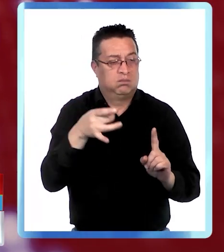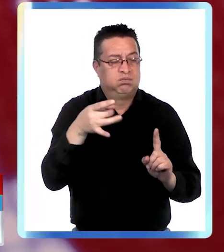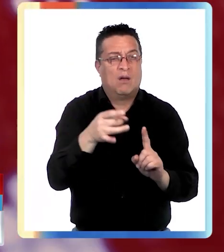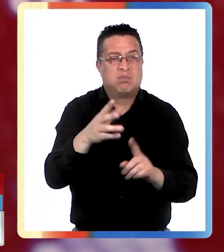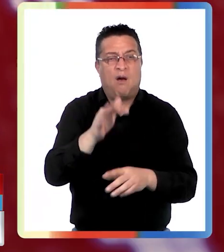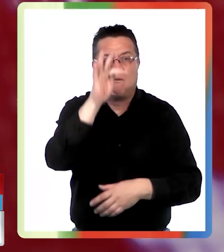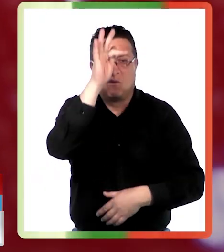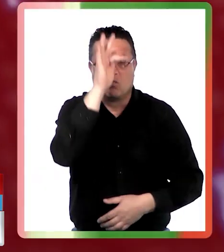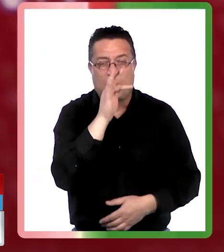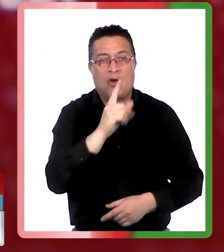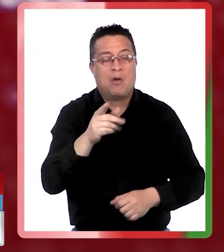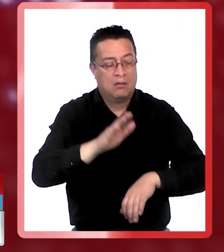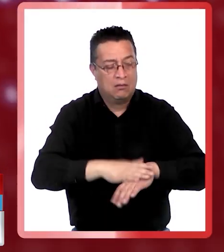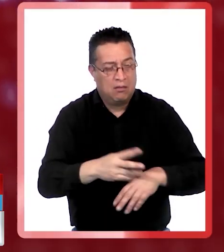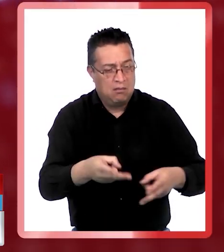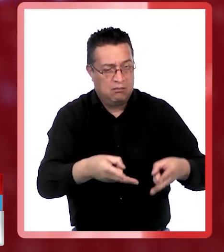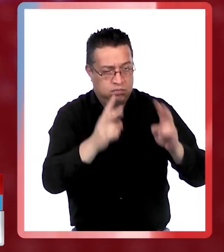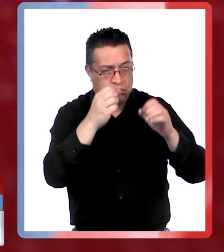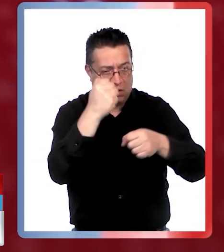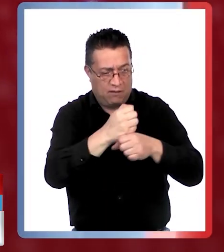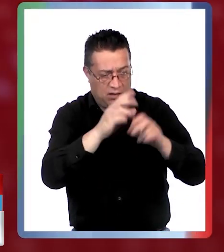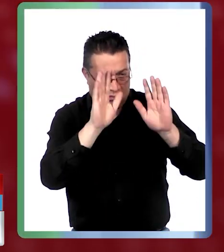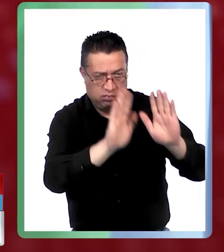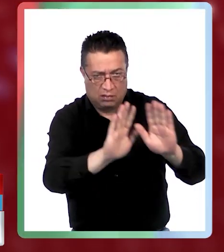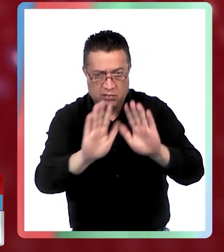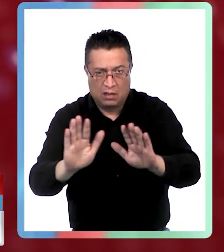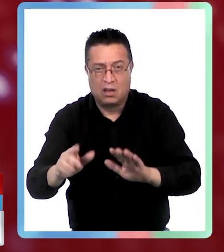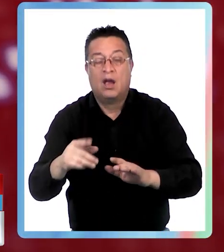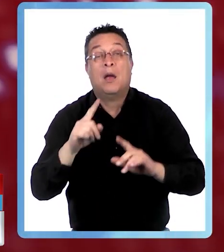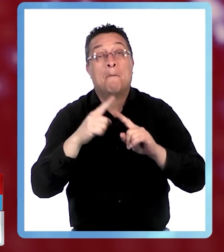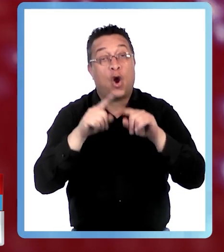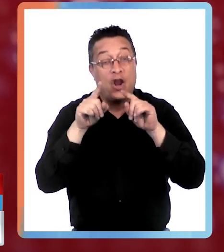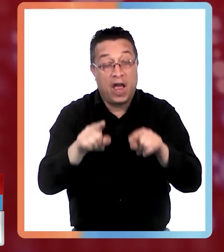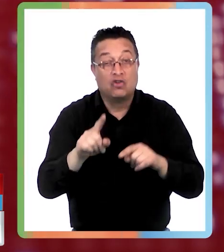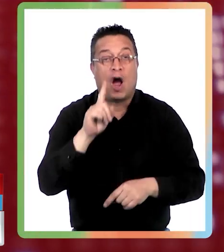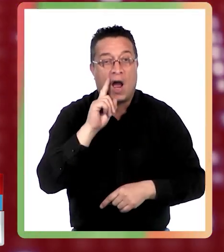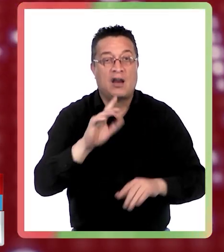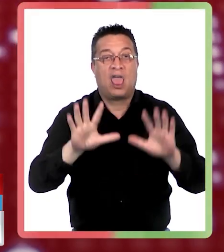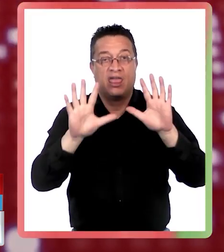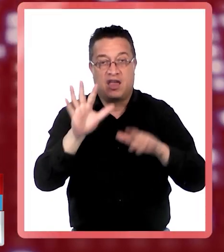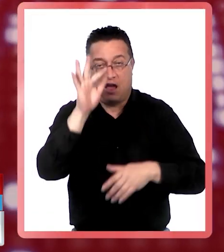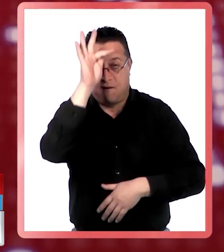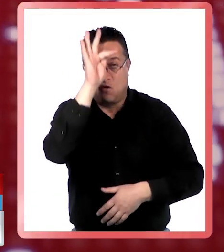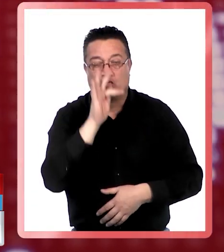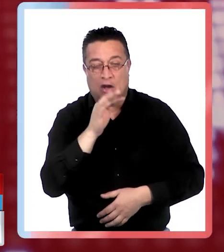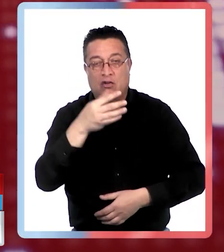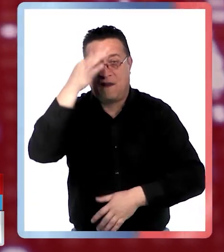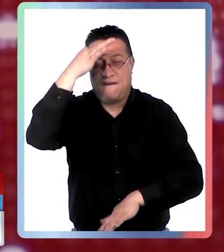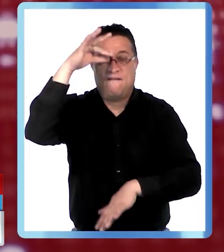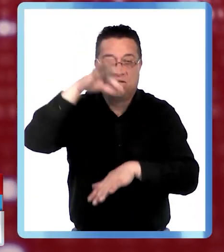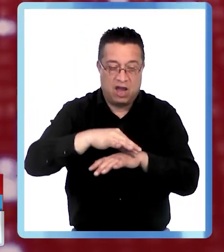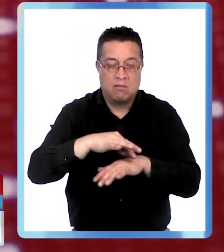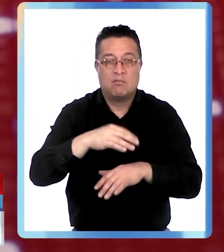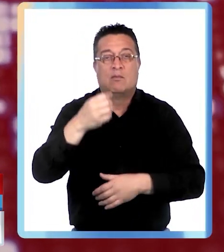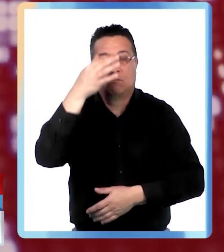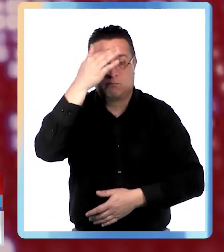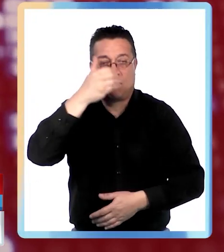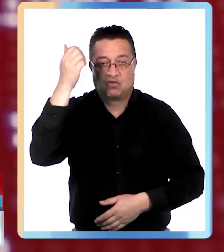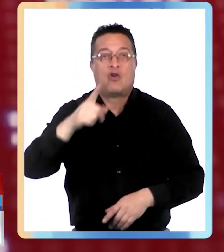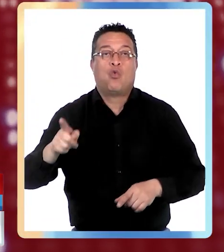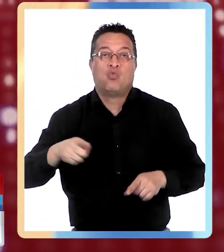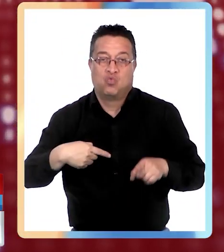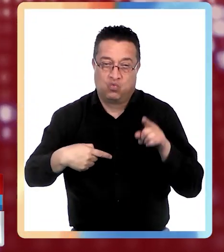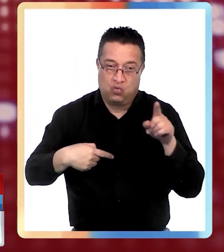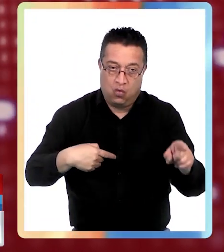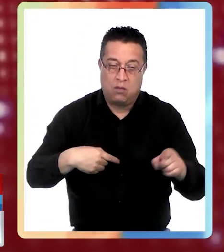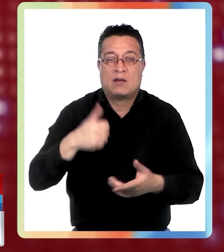fundamentales de los funcionarios no permitiéndoles trabajar como corresponde y por la misma razón actualmente hay 10 funcionarios con enfermedades profesionales declaradas